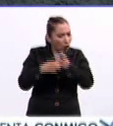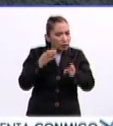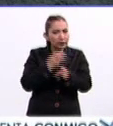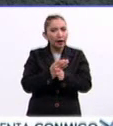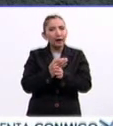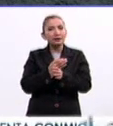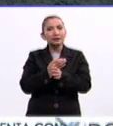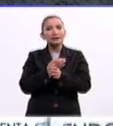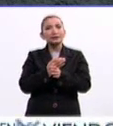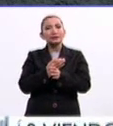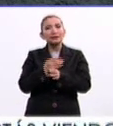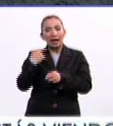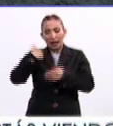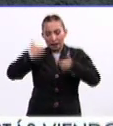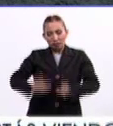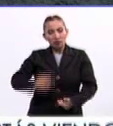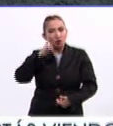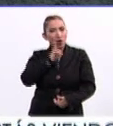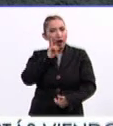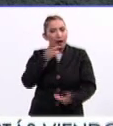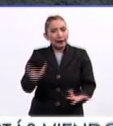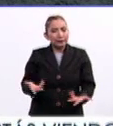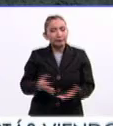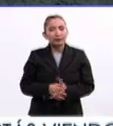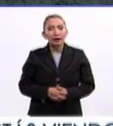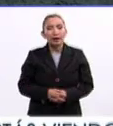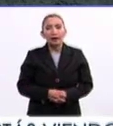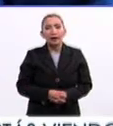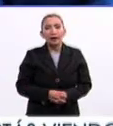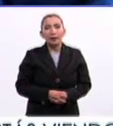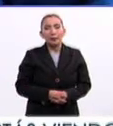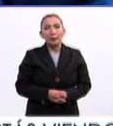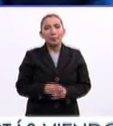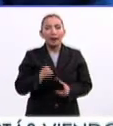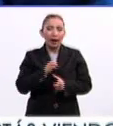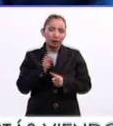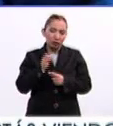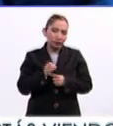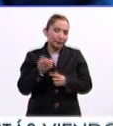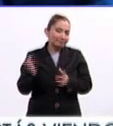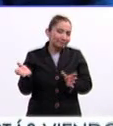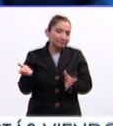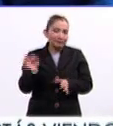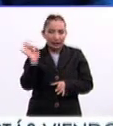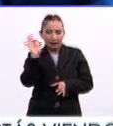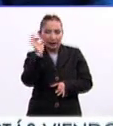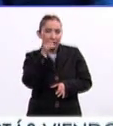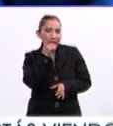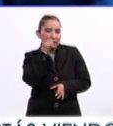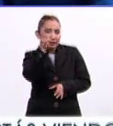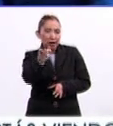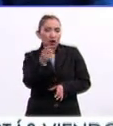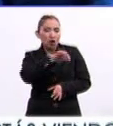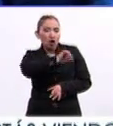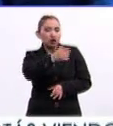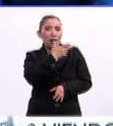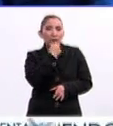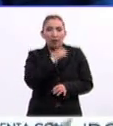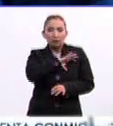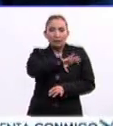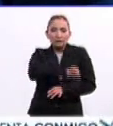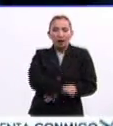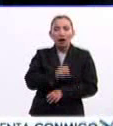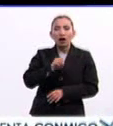siendo ella mujer. En ese sentido, quizá convendría hablar de otro gran sorjuanista, que creo yo que es el último